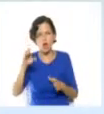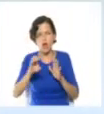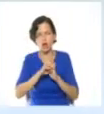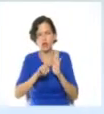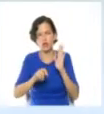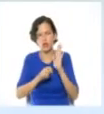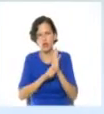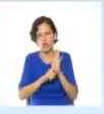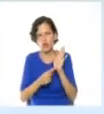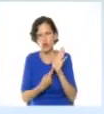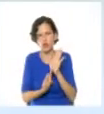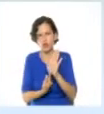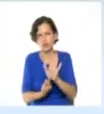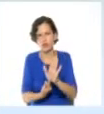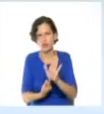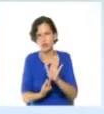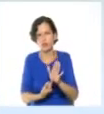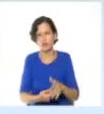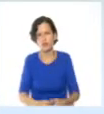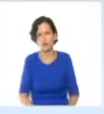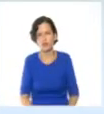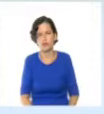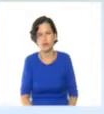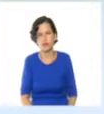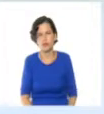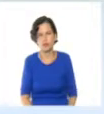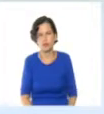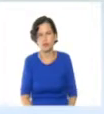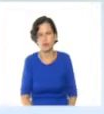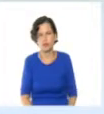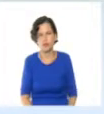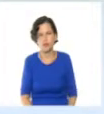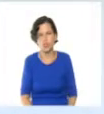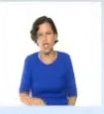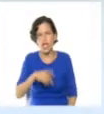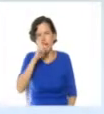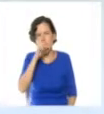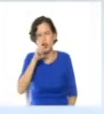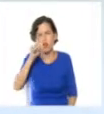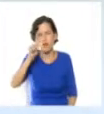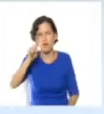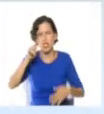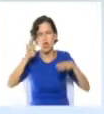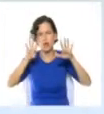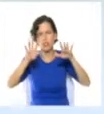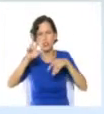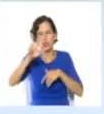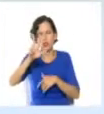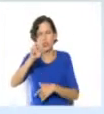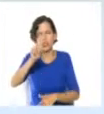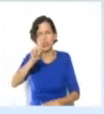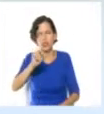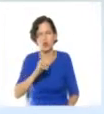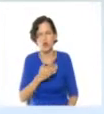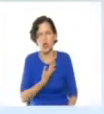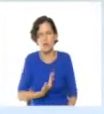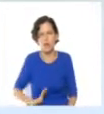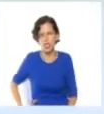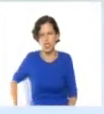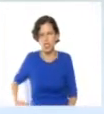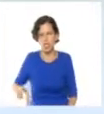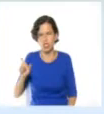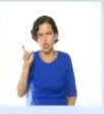y coloca aquí al señor Juan Bautista Pérez. Y en el año de 1931, el presidente